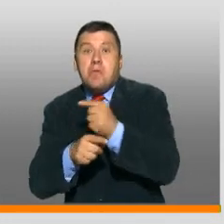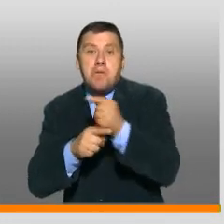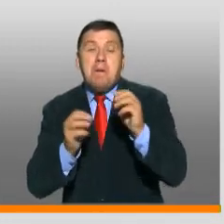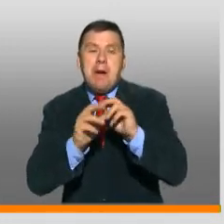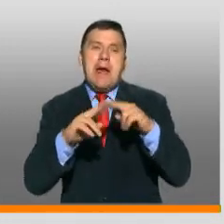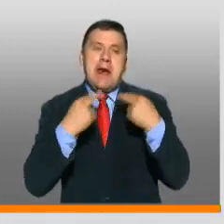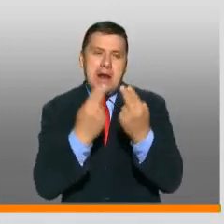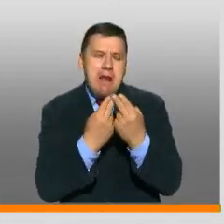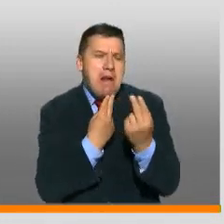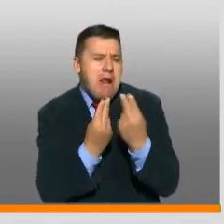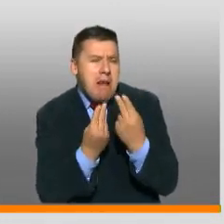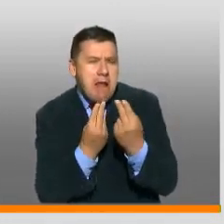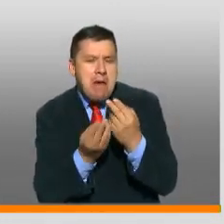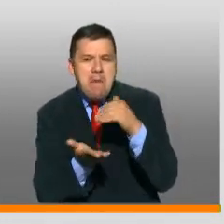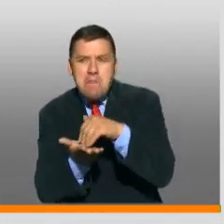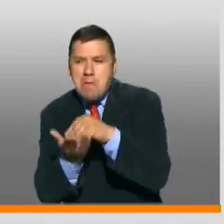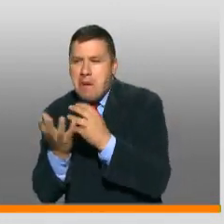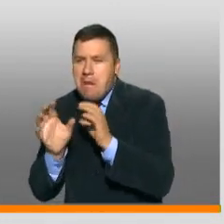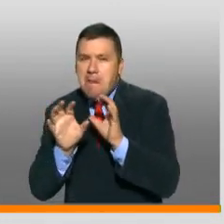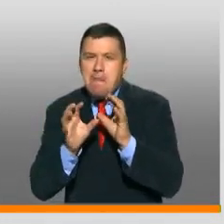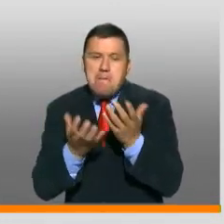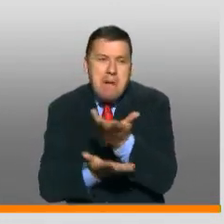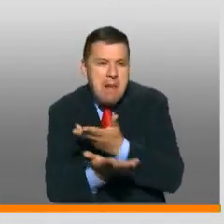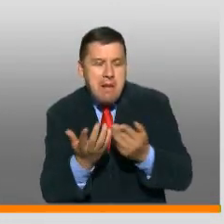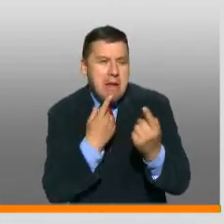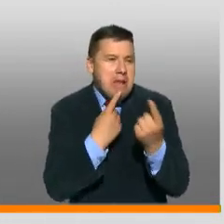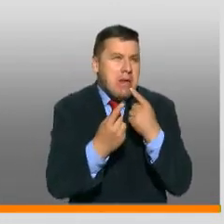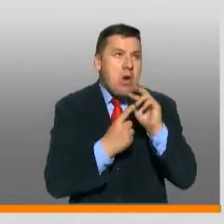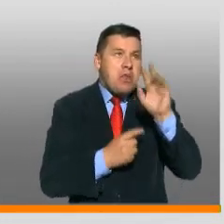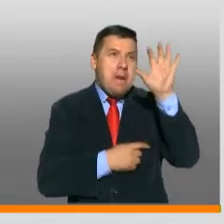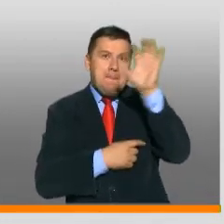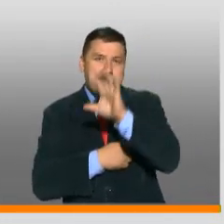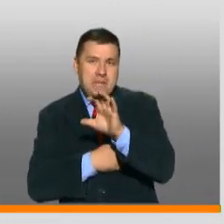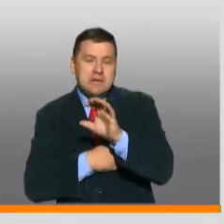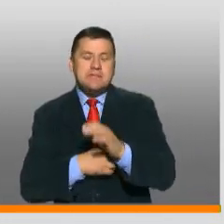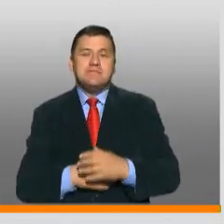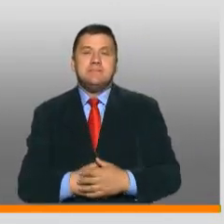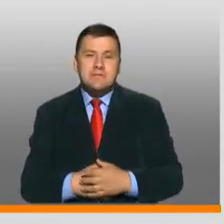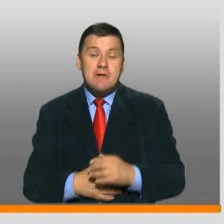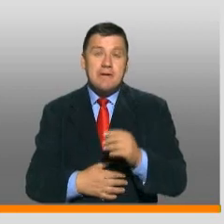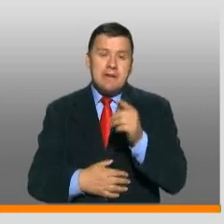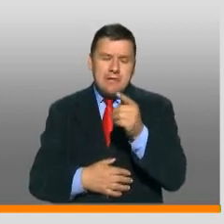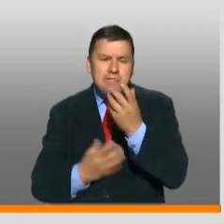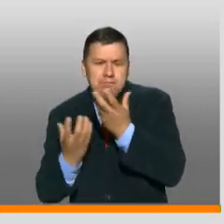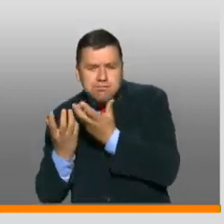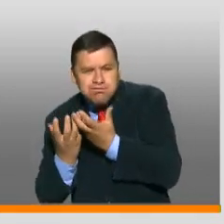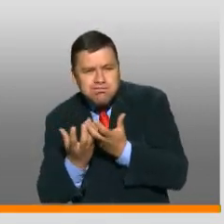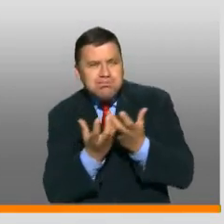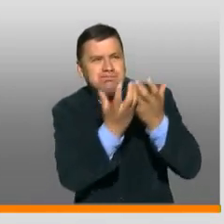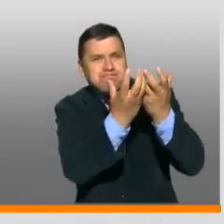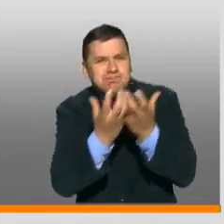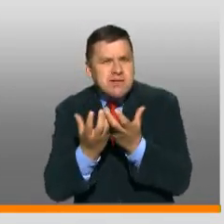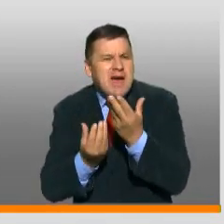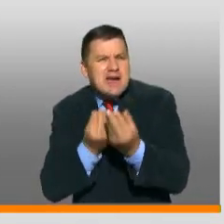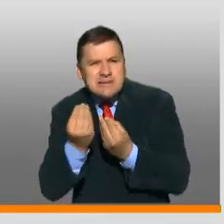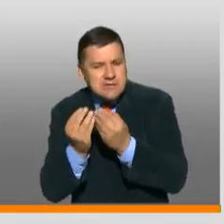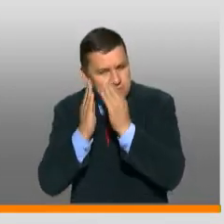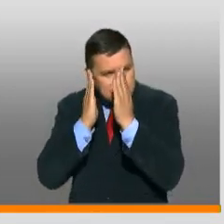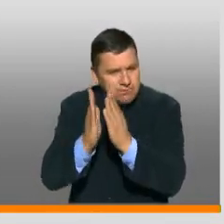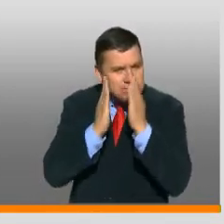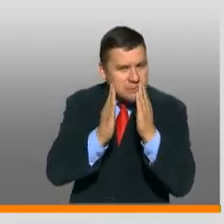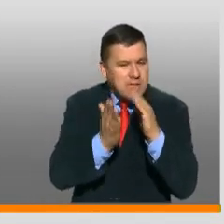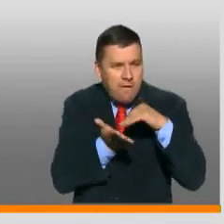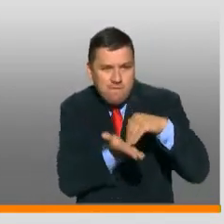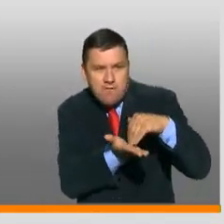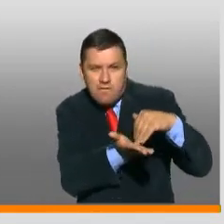autoridades sectoriales de ambas naciones y diálogos con otros países de origen tránsito y destino de estos migrantes con el fin de